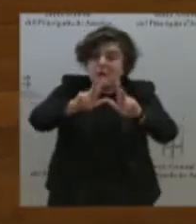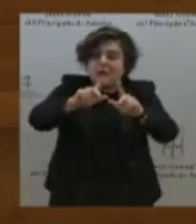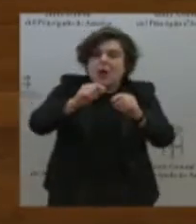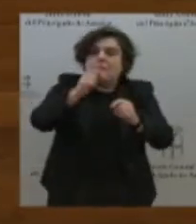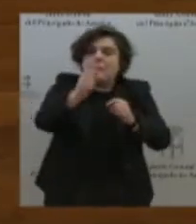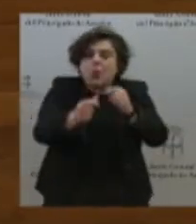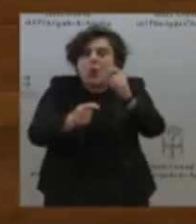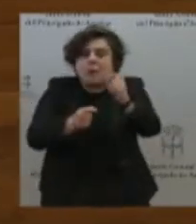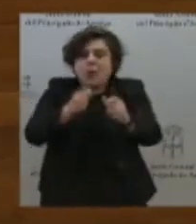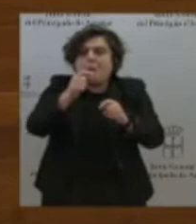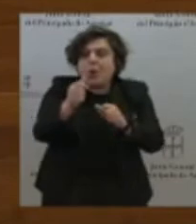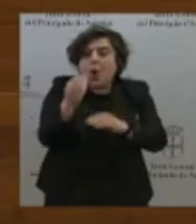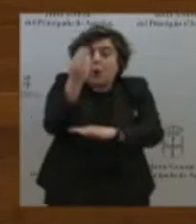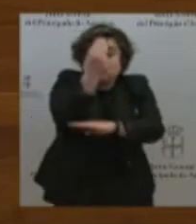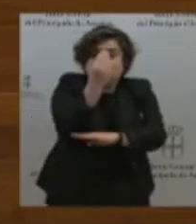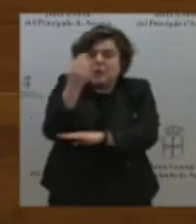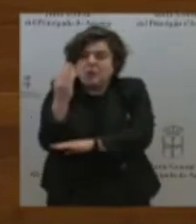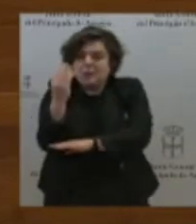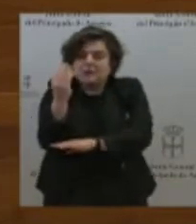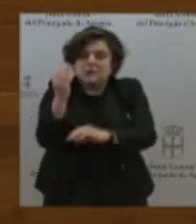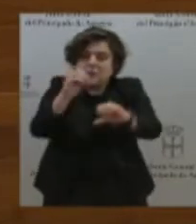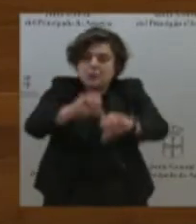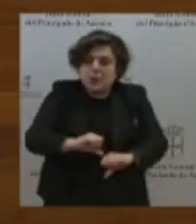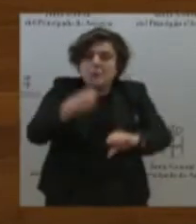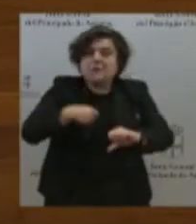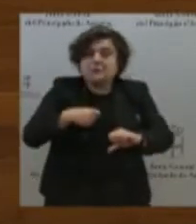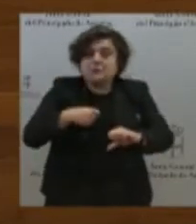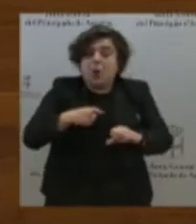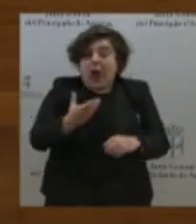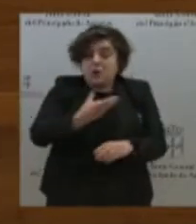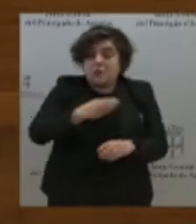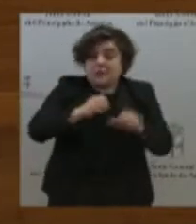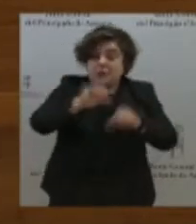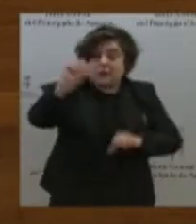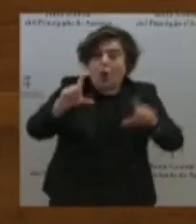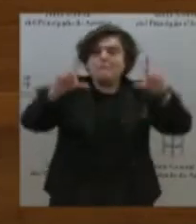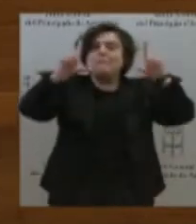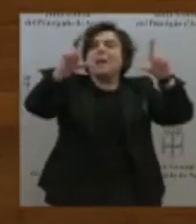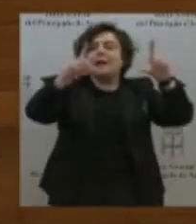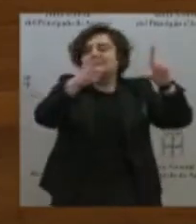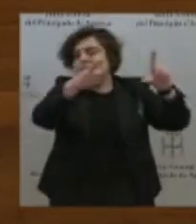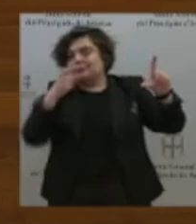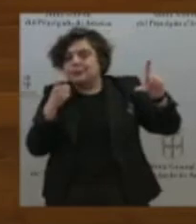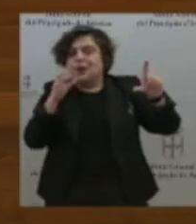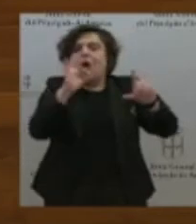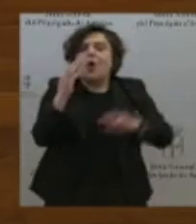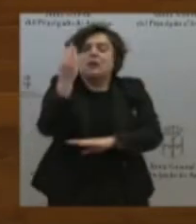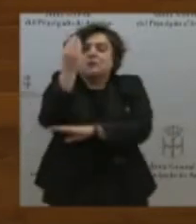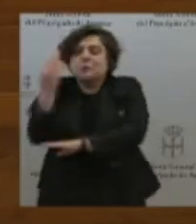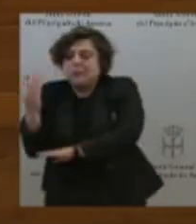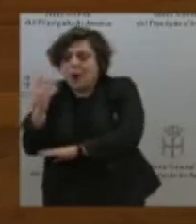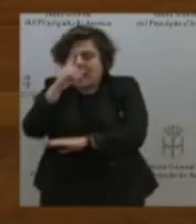como la placa de la fachada del Ayuntamiento de Sisión o los monolitos en recuerdo de los pilotos alemanes abatidos, como el que se